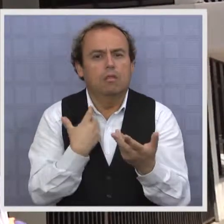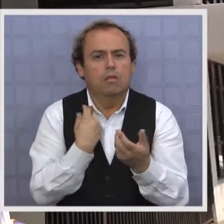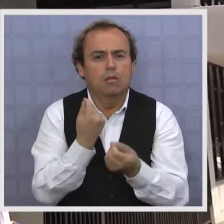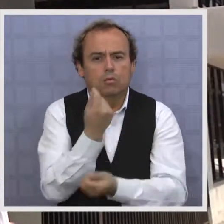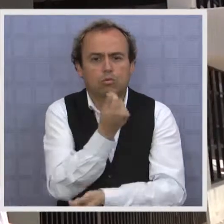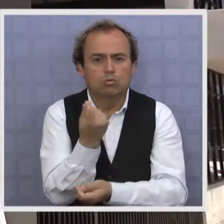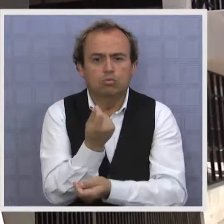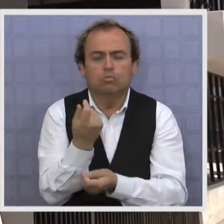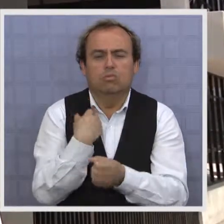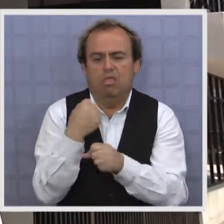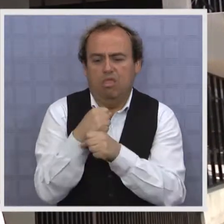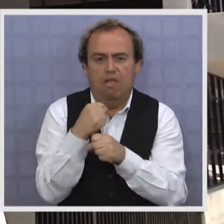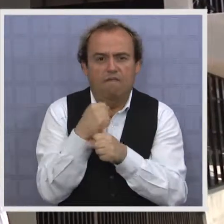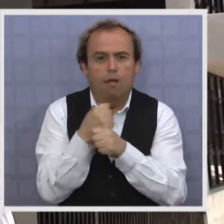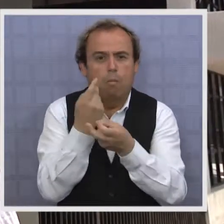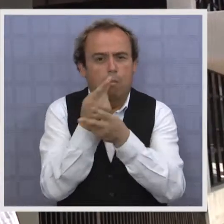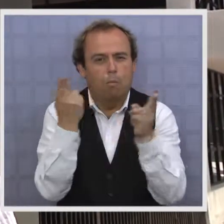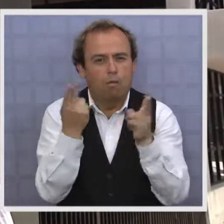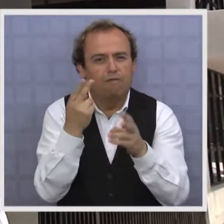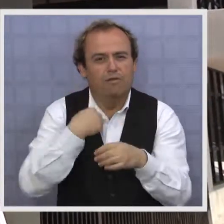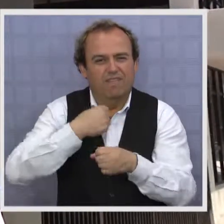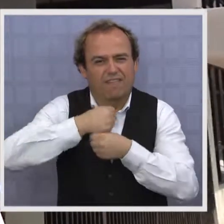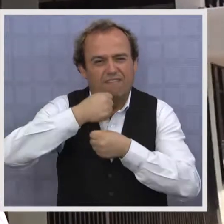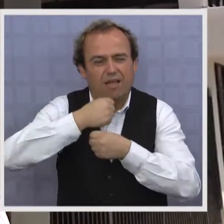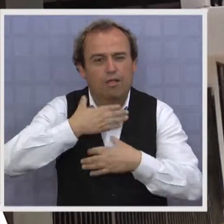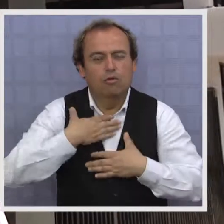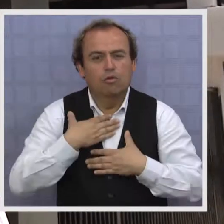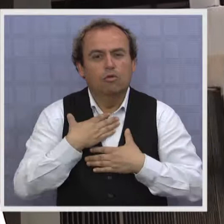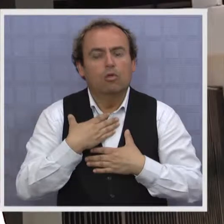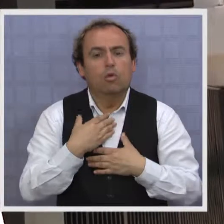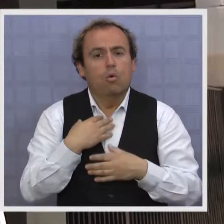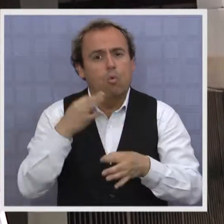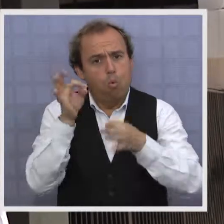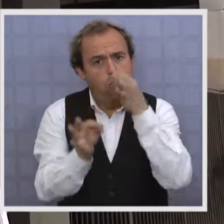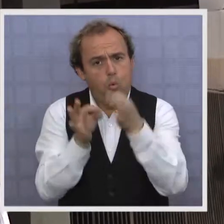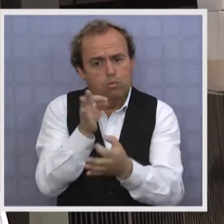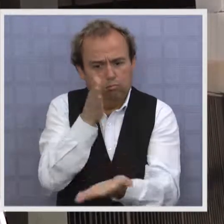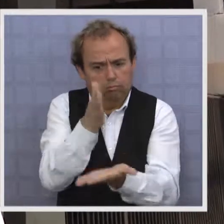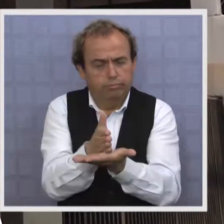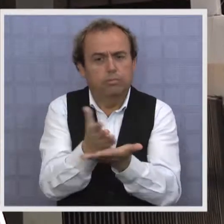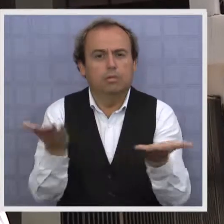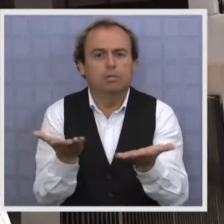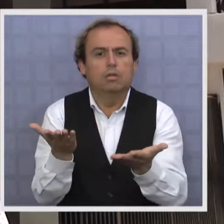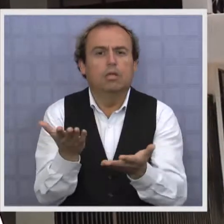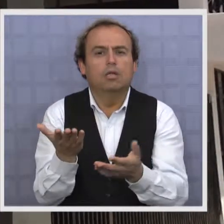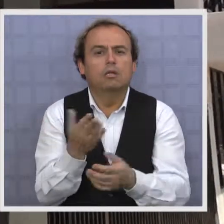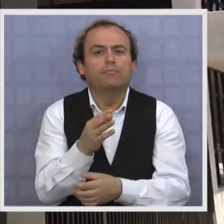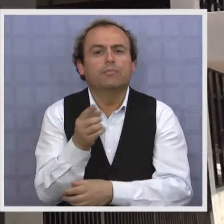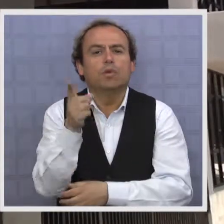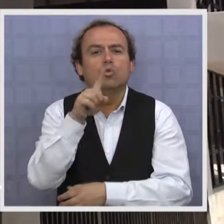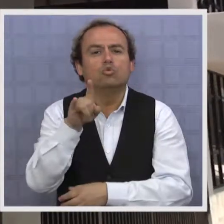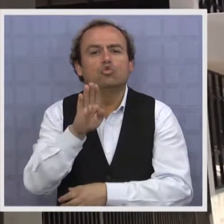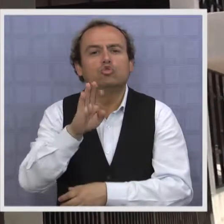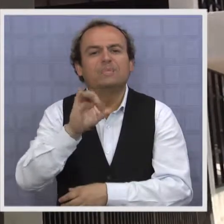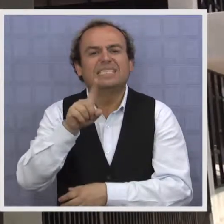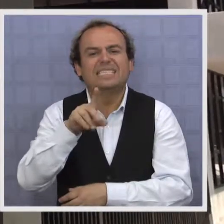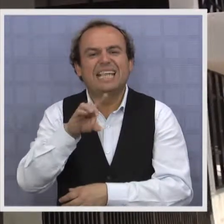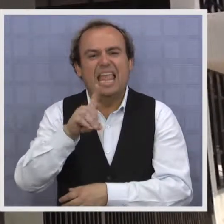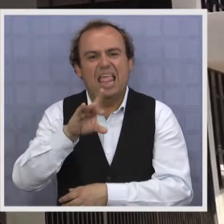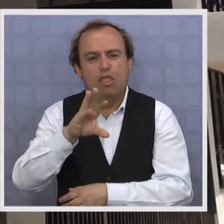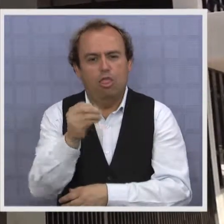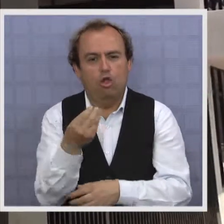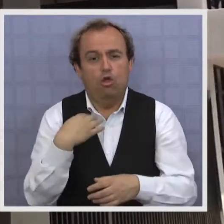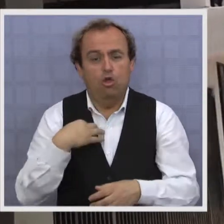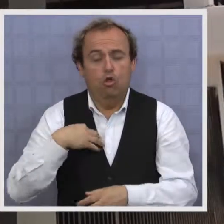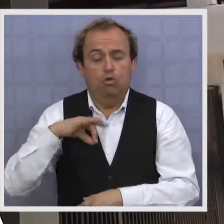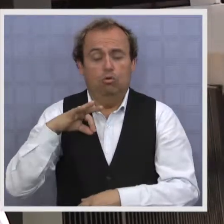los bolsillos de los trabajadores del sector público, y por otro lado, que se haga justicia en lo que se refiere, por ejemplo, al subsidio de cesantía. Hoy día el trabajador del